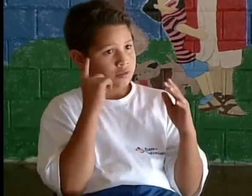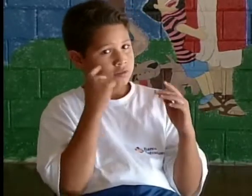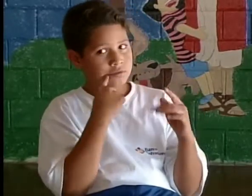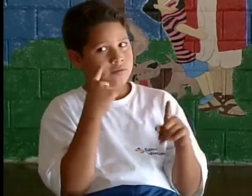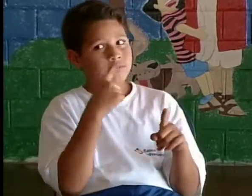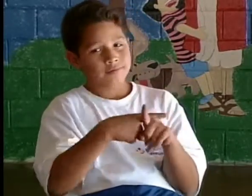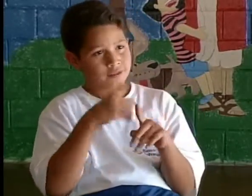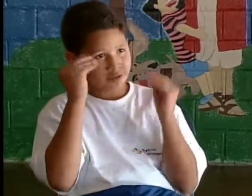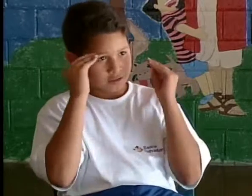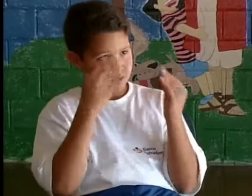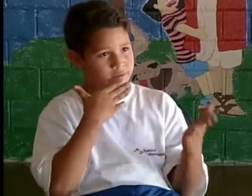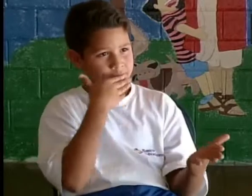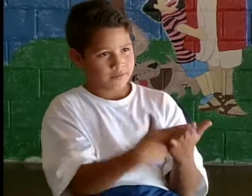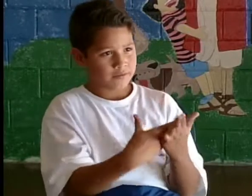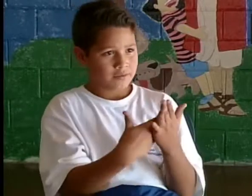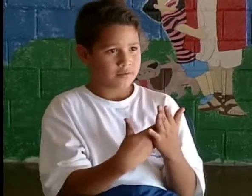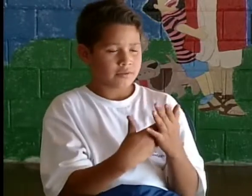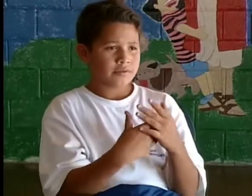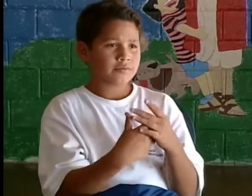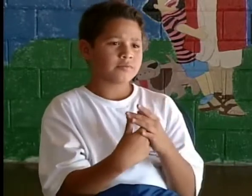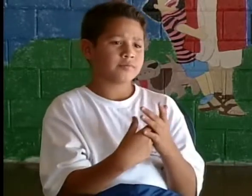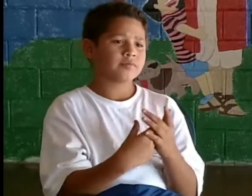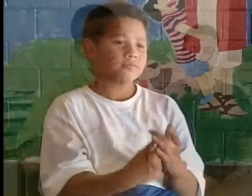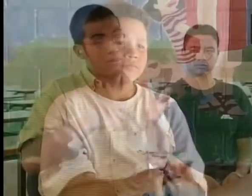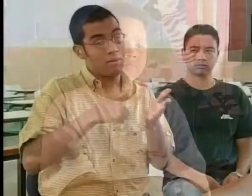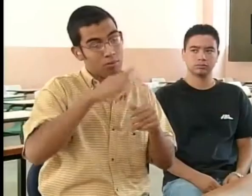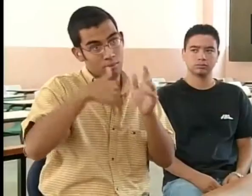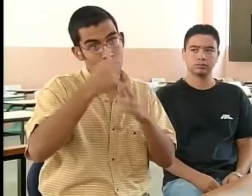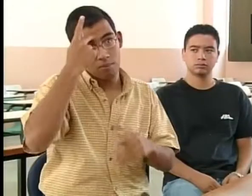aceptaran a los sordos y también que fuera buena en educación.